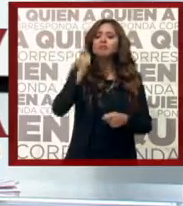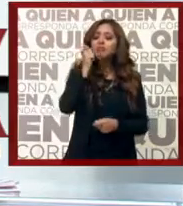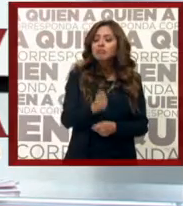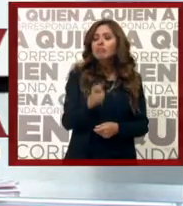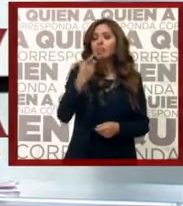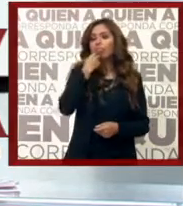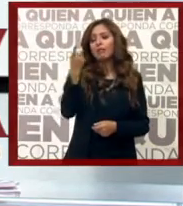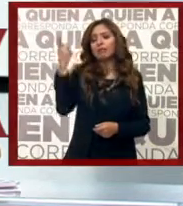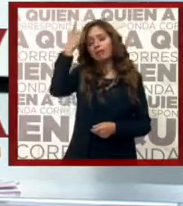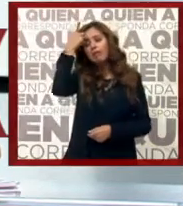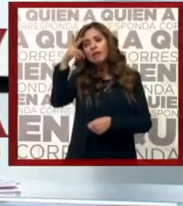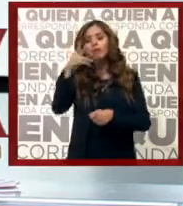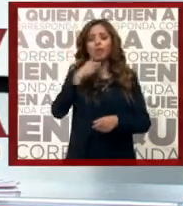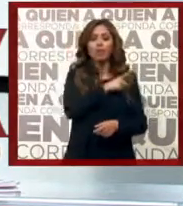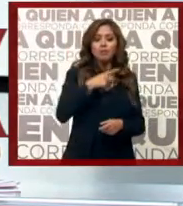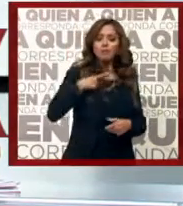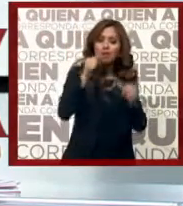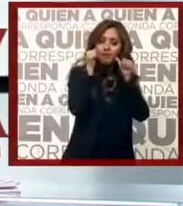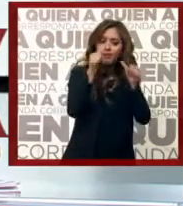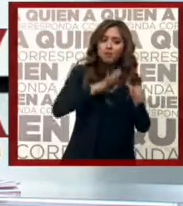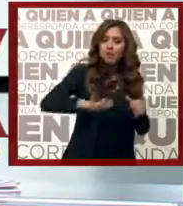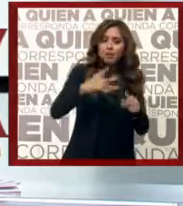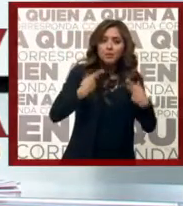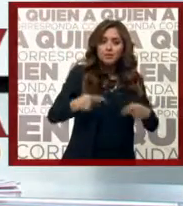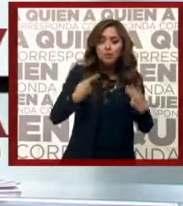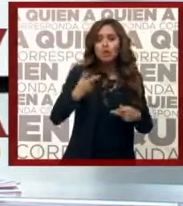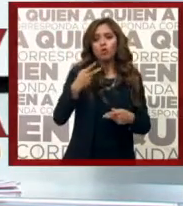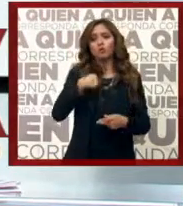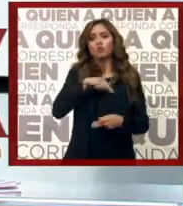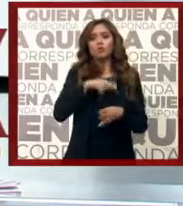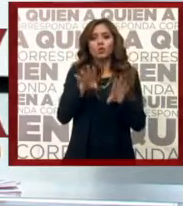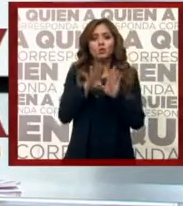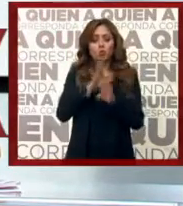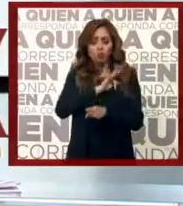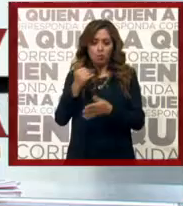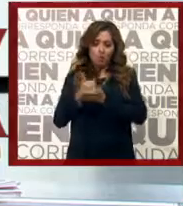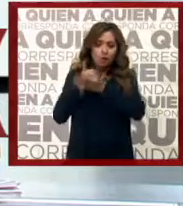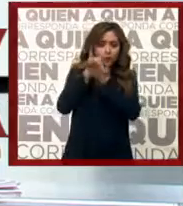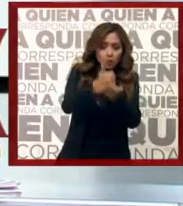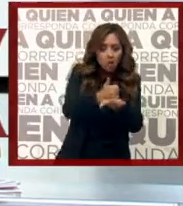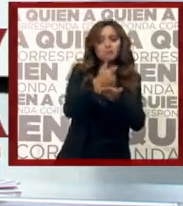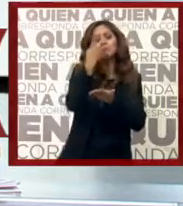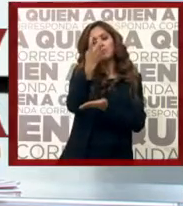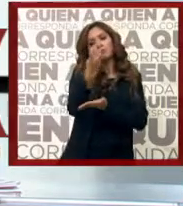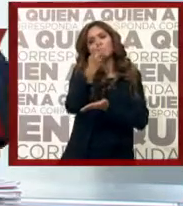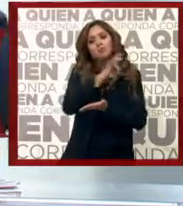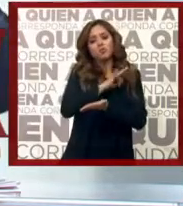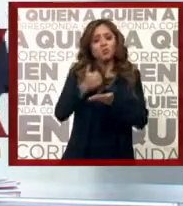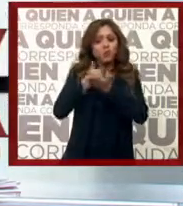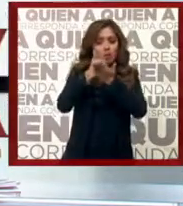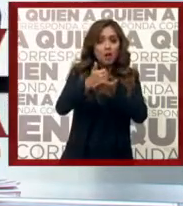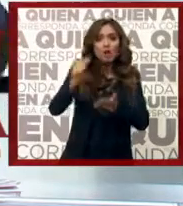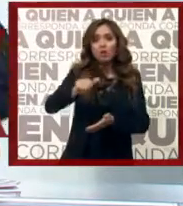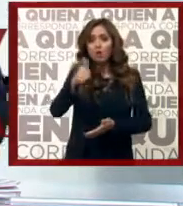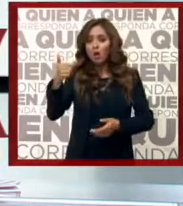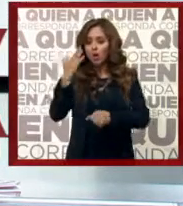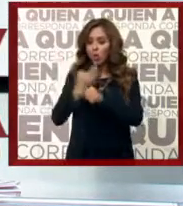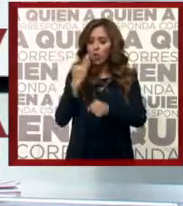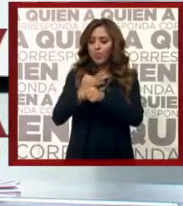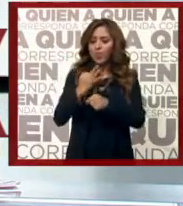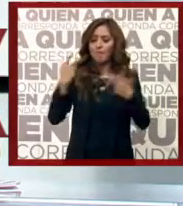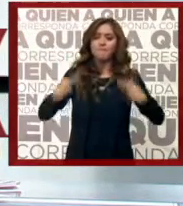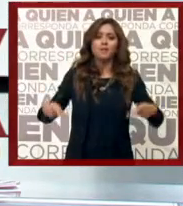posibilidades y a la medida de nuestras relaciones y lo que se puede hacer. Hoy, 35 tienen la oportunidad de darse